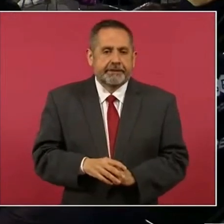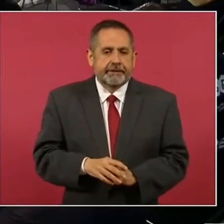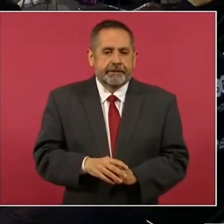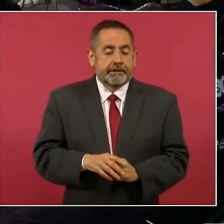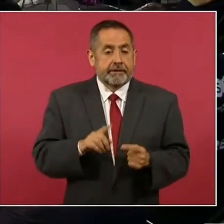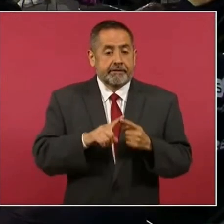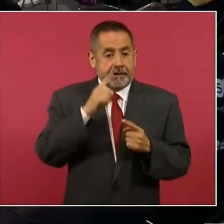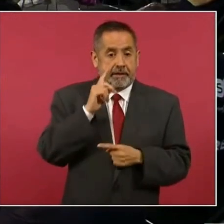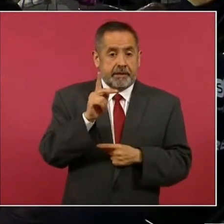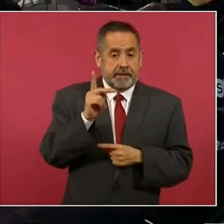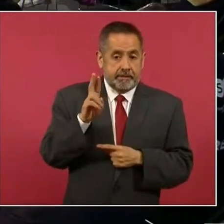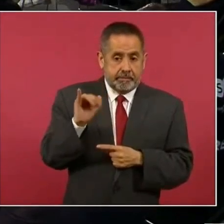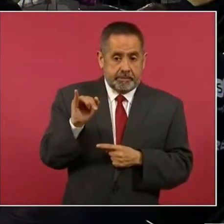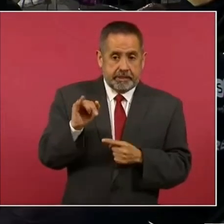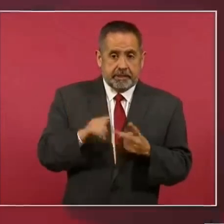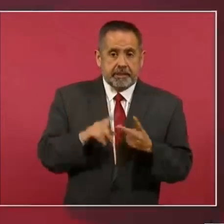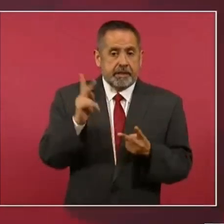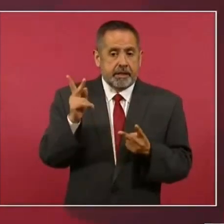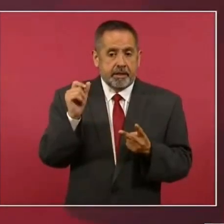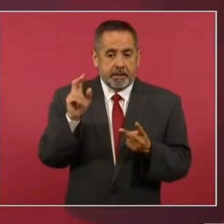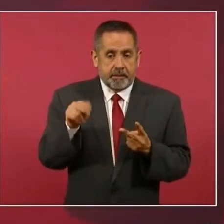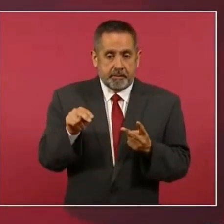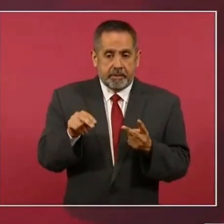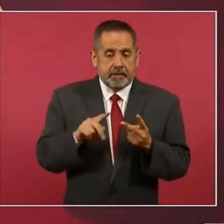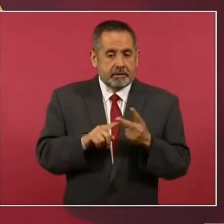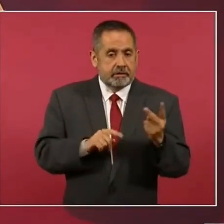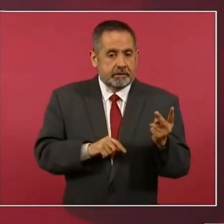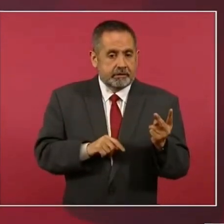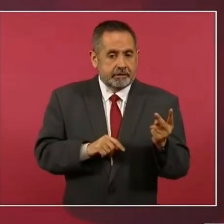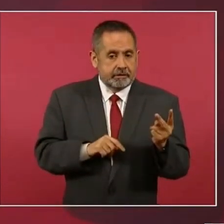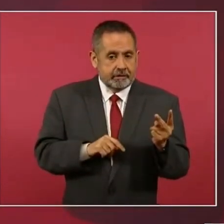PRI, PAN,